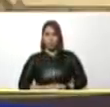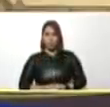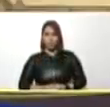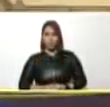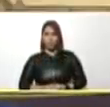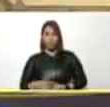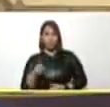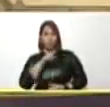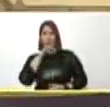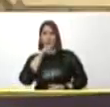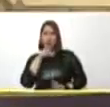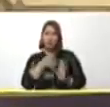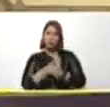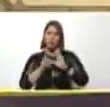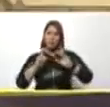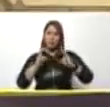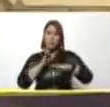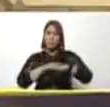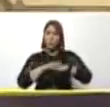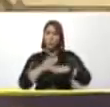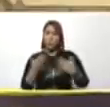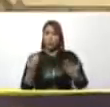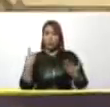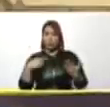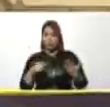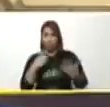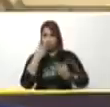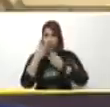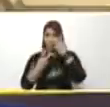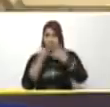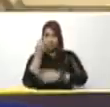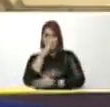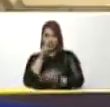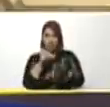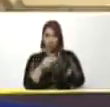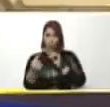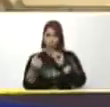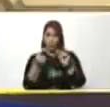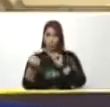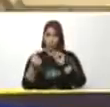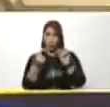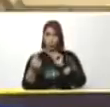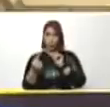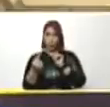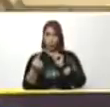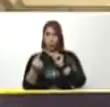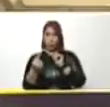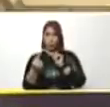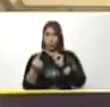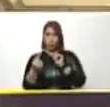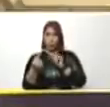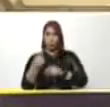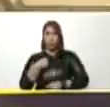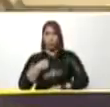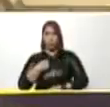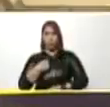No voy a hablar de ese tema porque tengo la visita a la Asamblea Nacional para el discurso y no voy a autotubiarme.